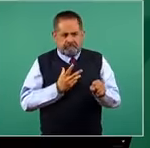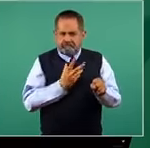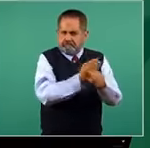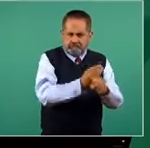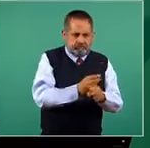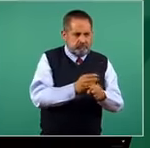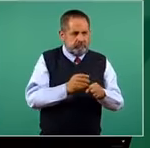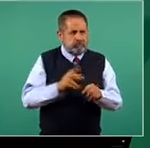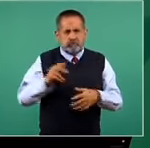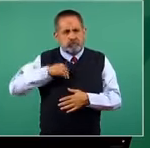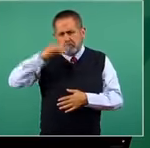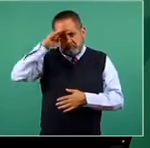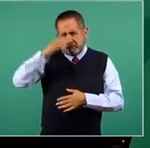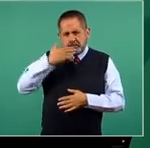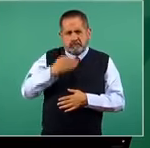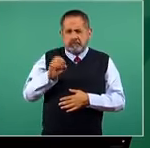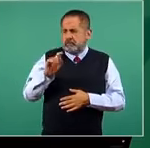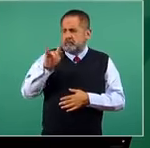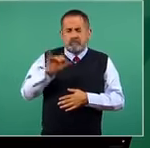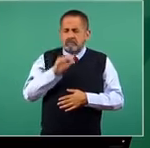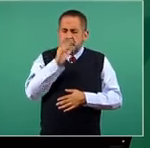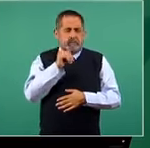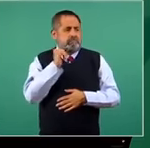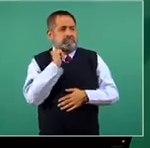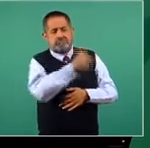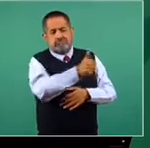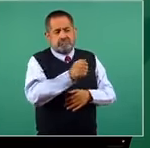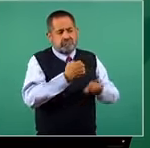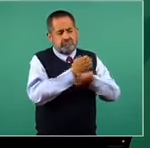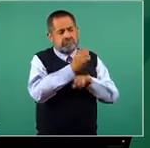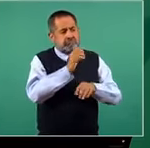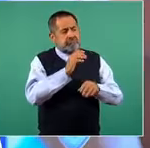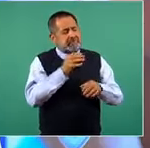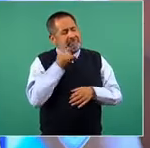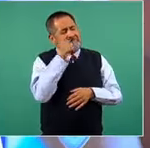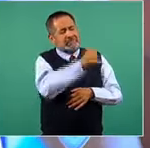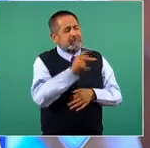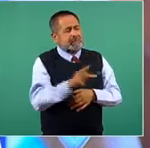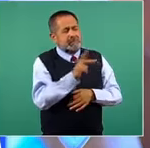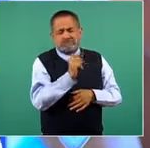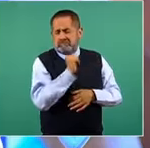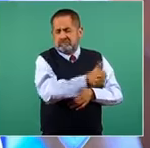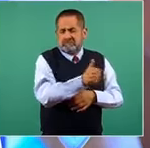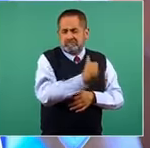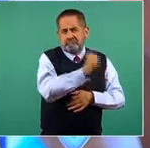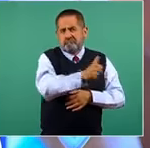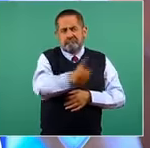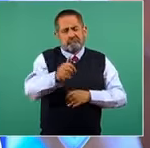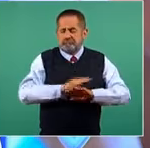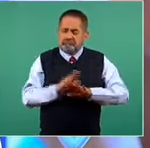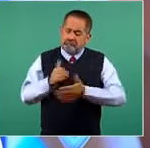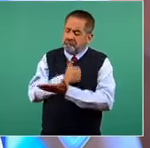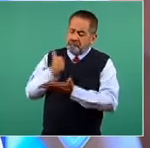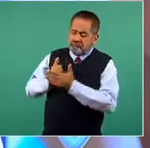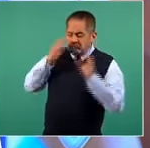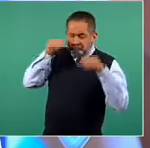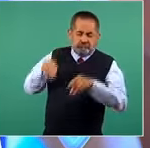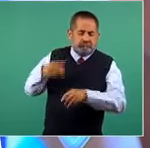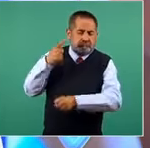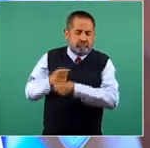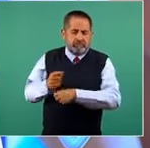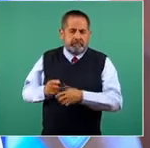parece correcto, no es éticamente correcto que exista injusticia social y que la acción de gobierno, como ha ocurrido antes,